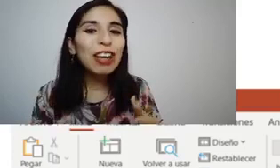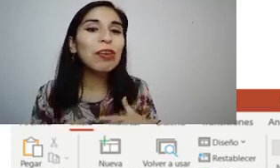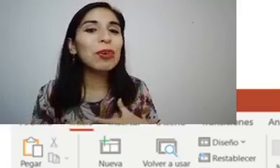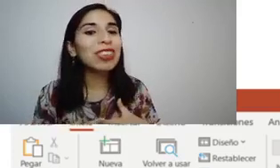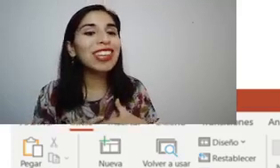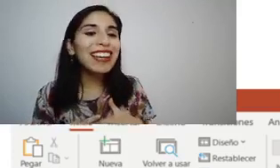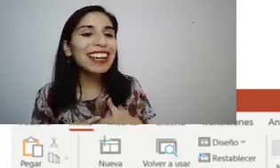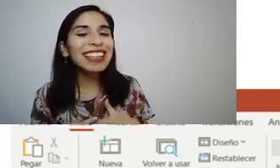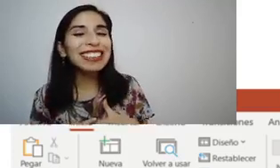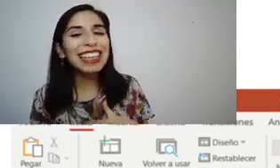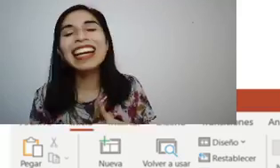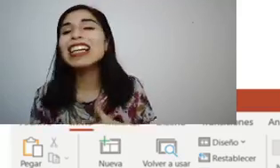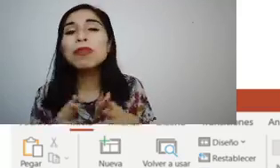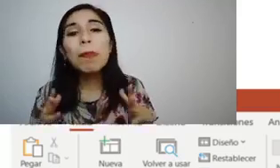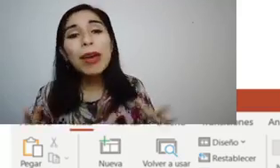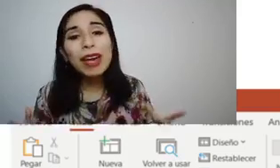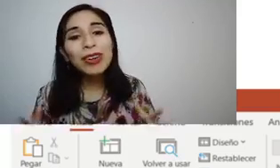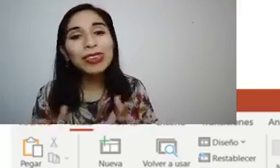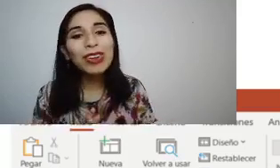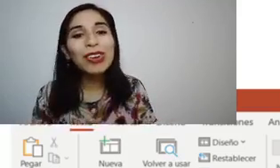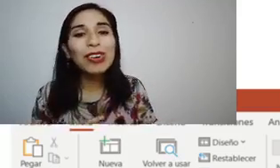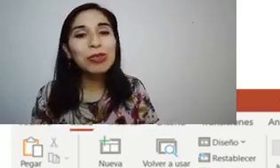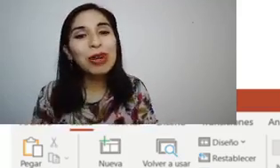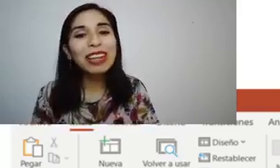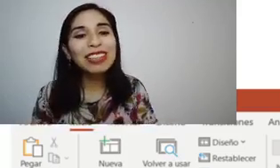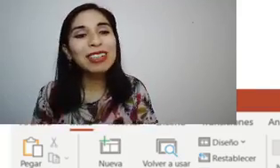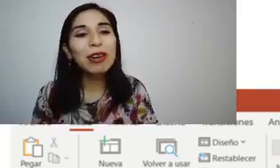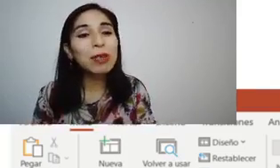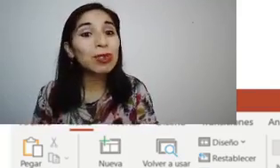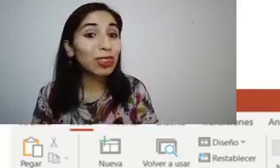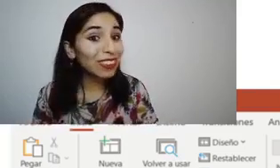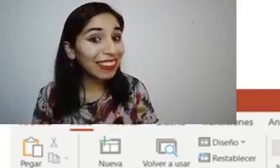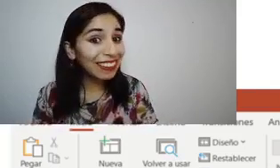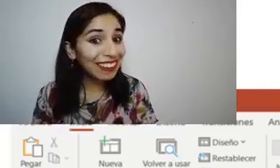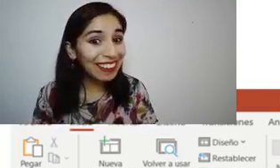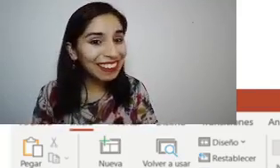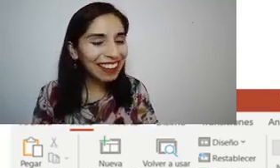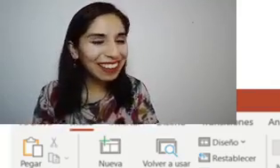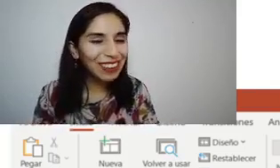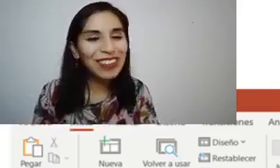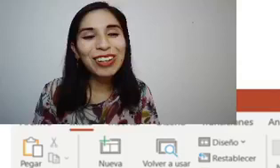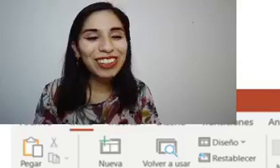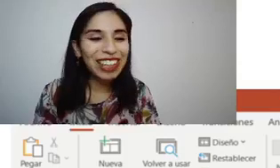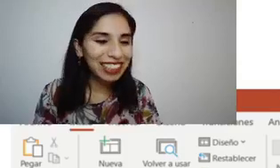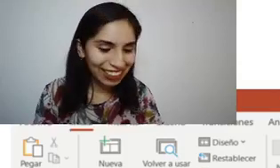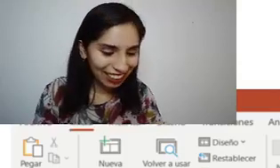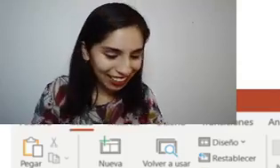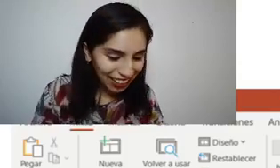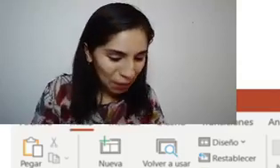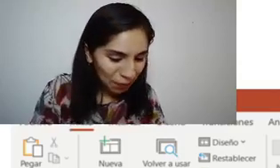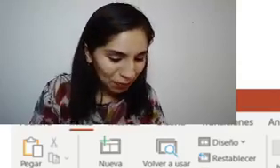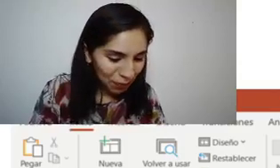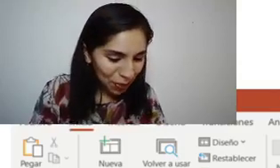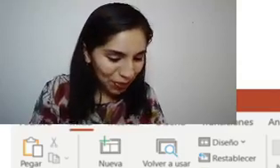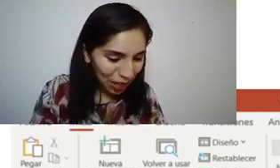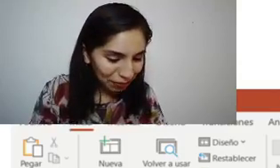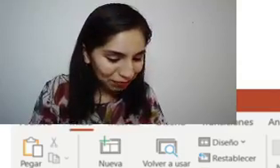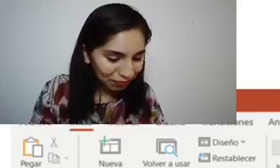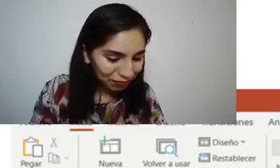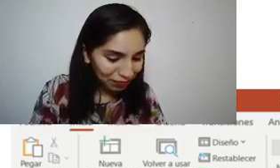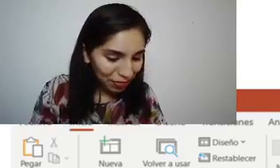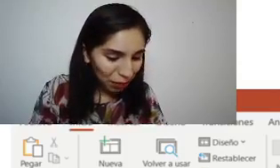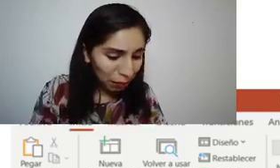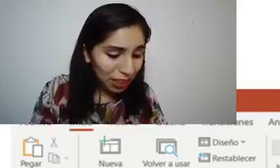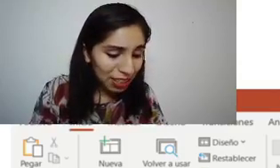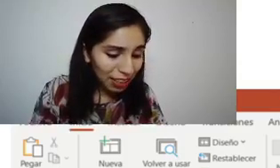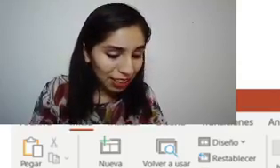como tiene que hacerles pero todos los martes y jueves 4 y 30 de la tarde no va a olvidarse muy bien